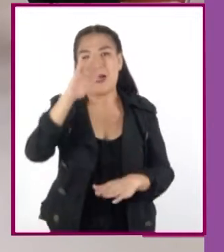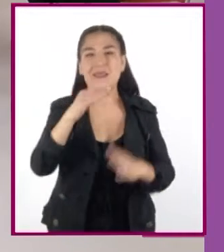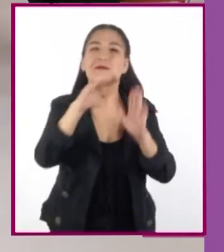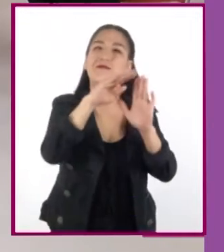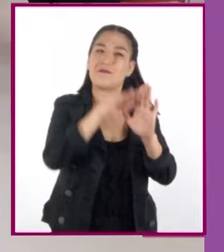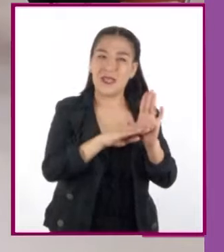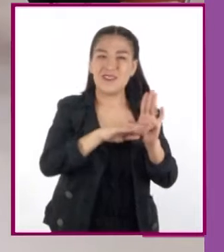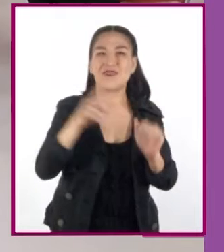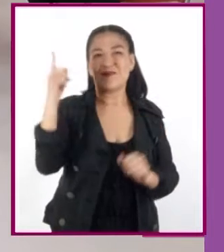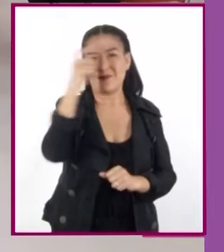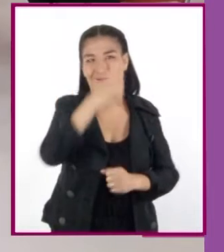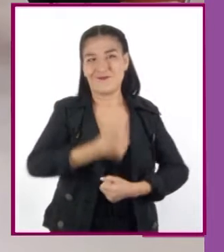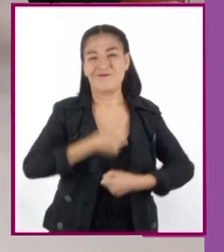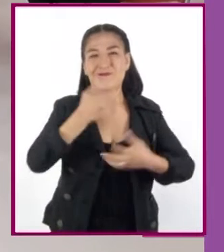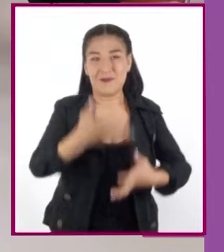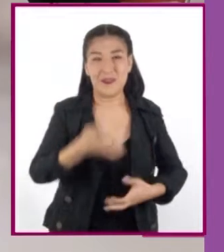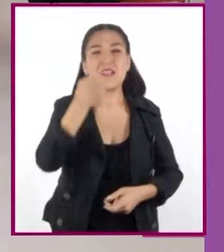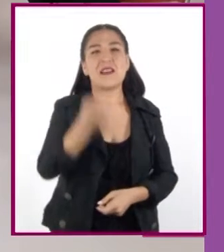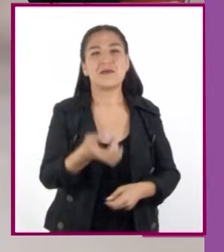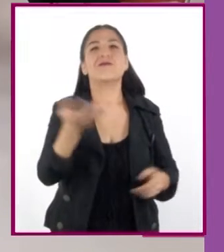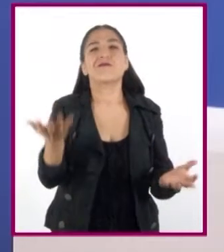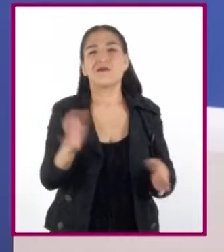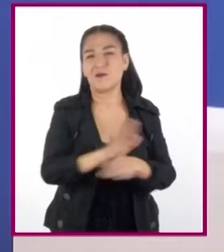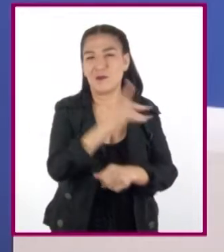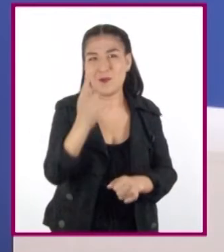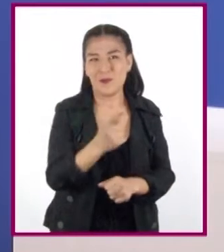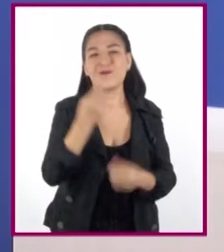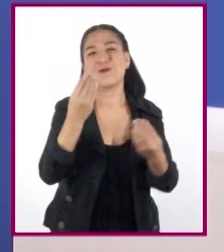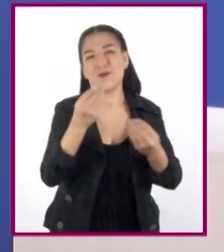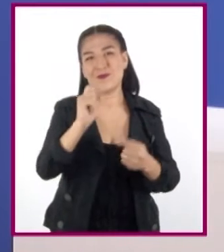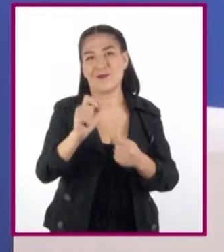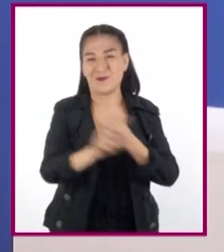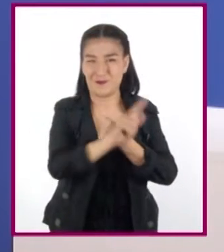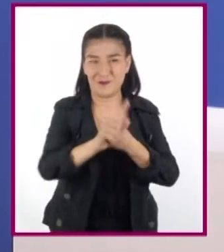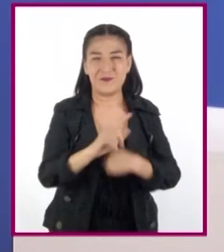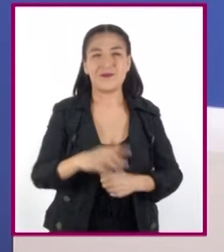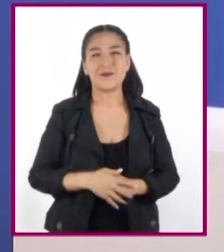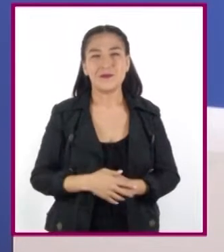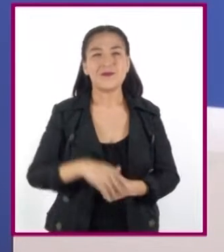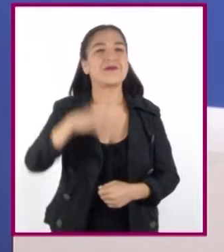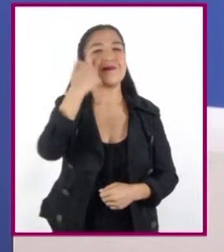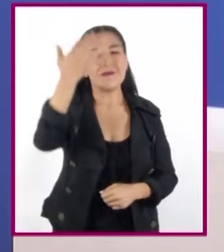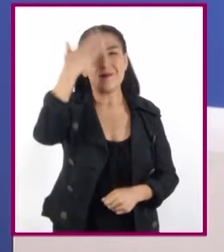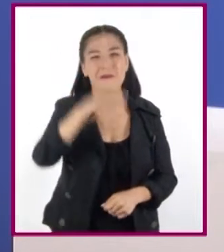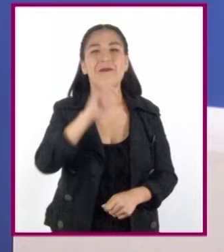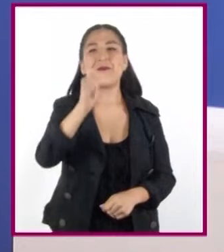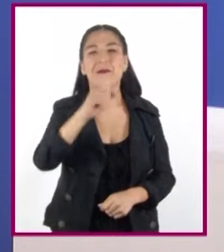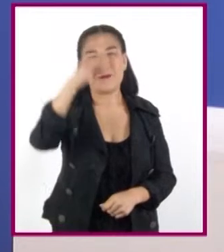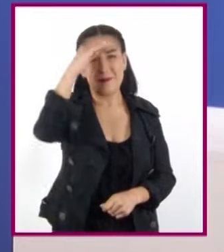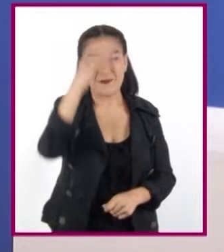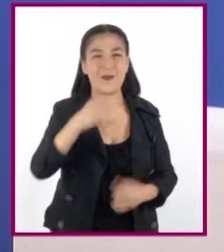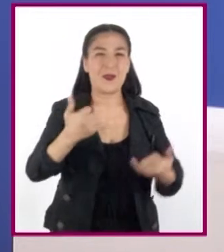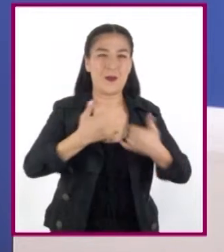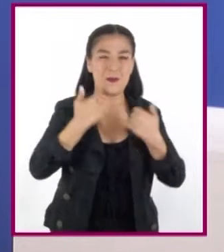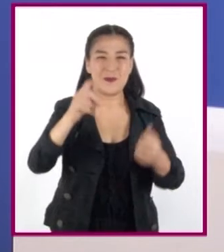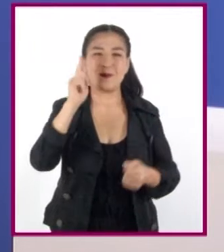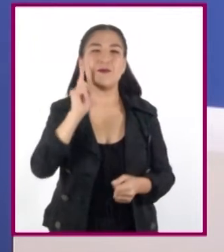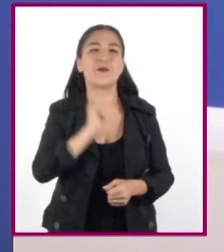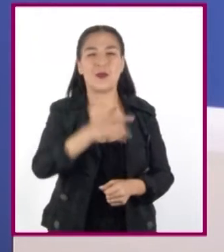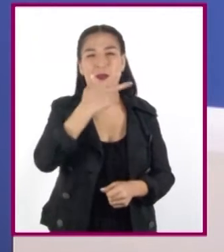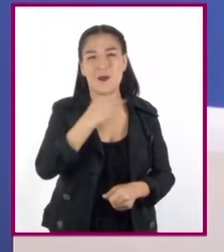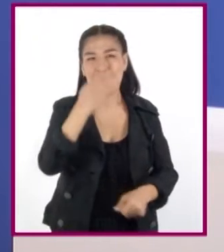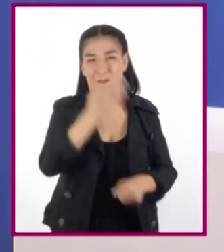expresarlas. Esto debido a muchos factores. Quisimos saber lo que piensan las y los jóvenes al